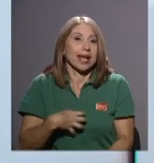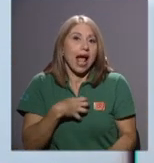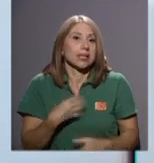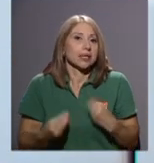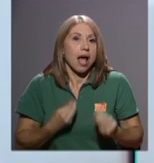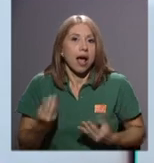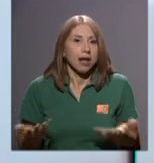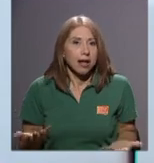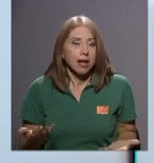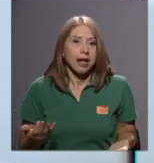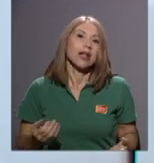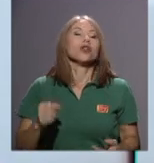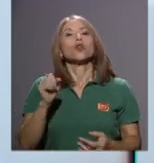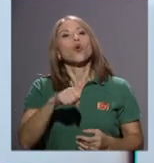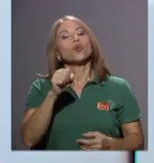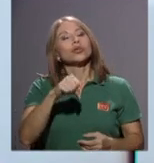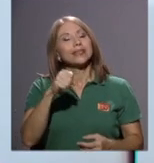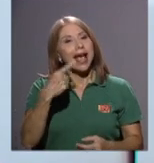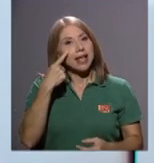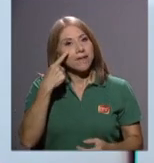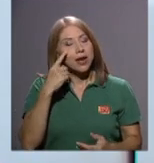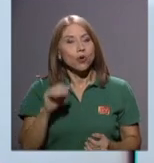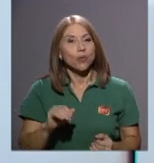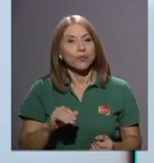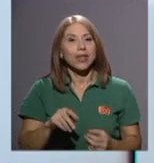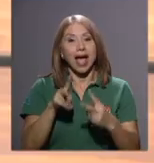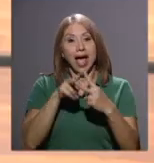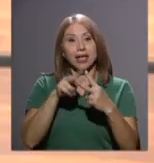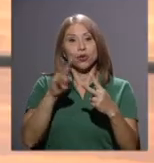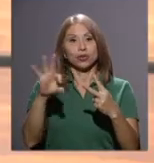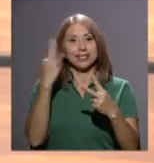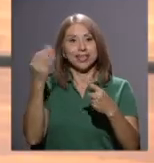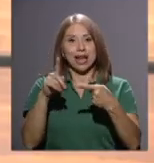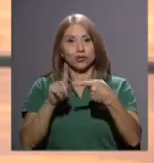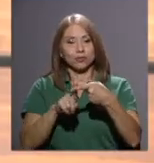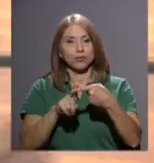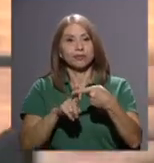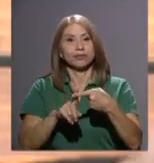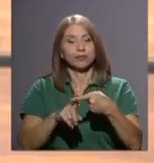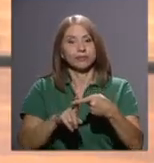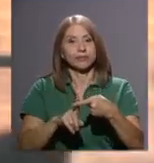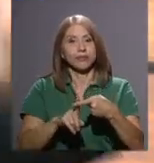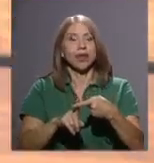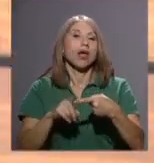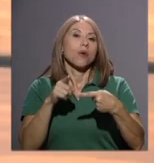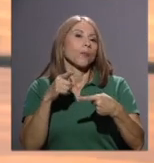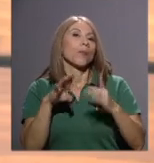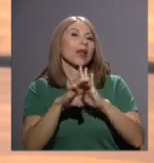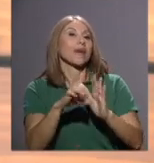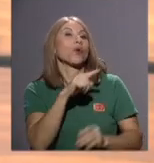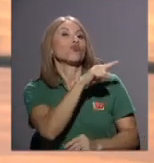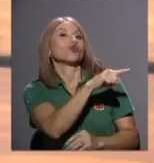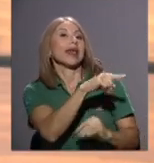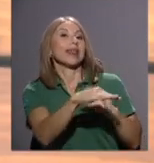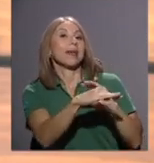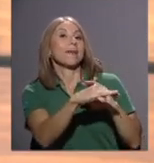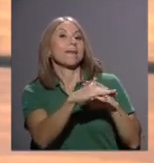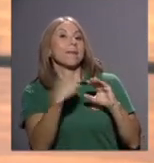Es que hay que ¿En ese escenario? Hay que verlo. Hay dos escenarios. Uh-huh. El primer escenario, usted me envía un video,